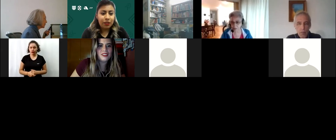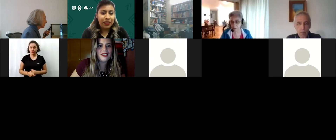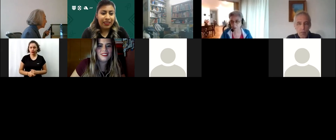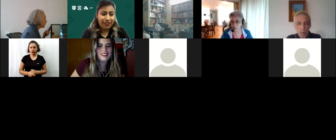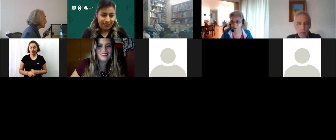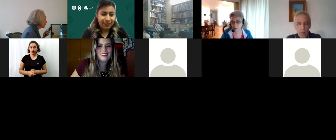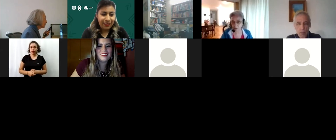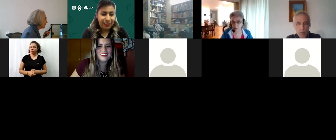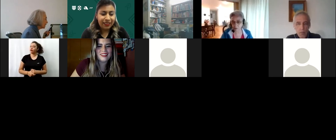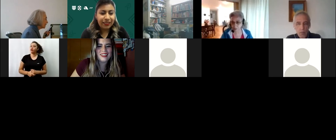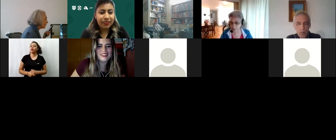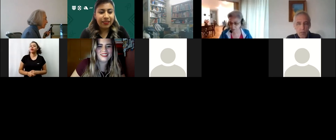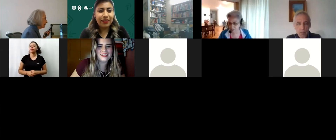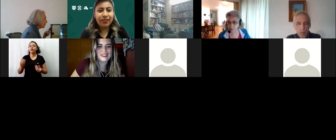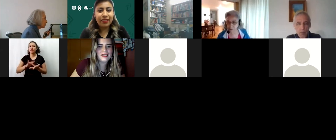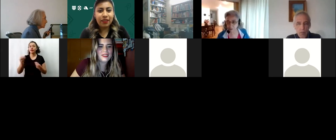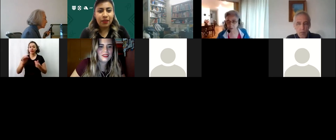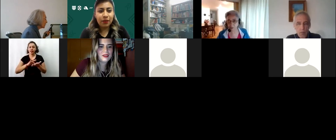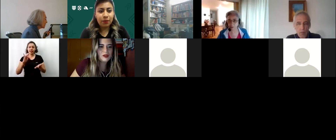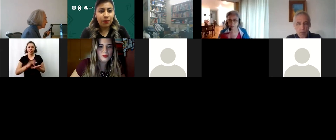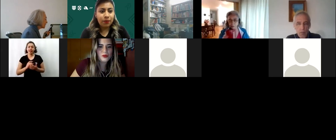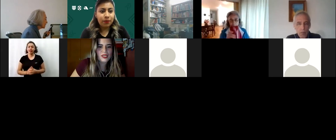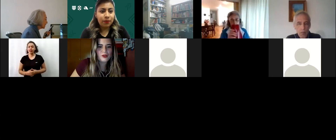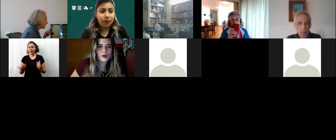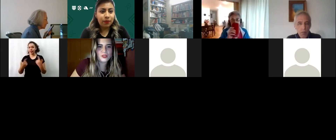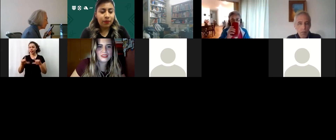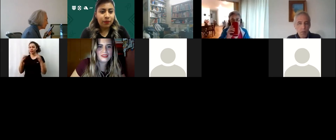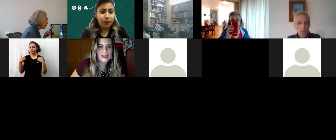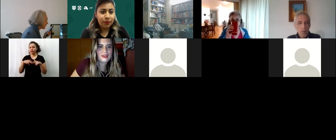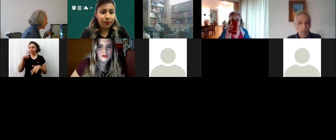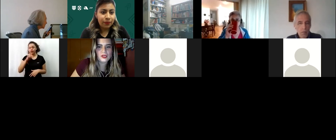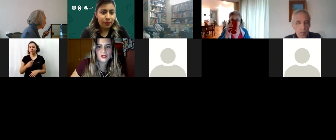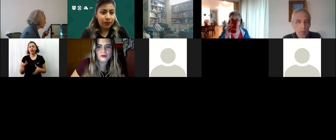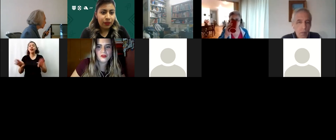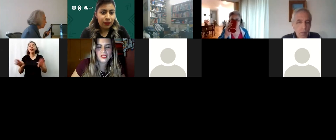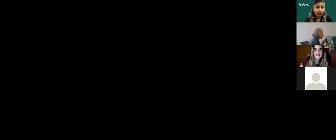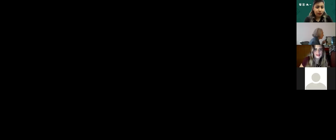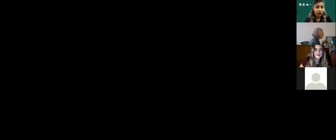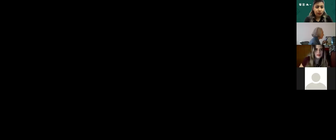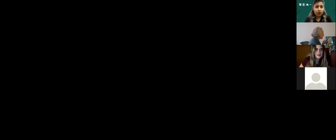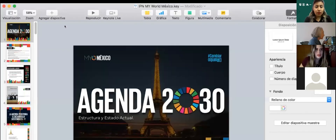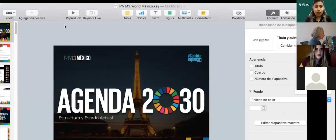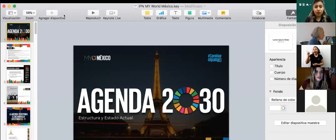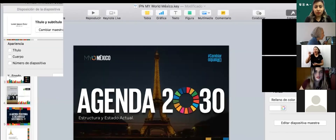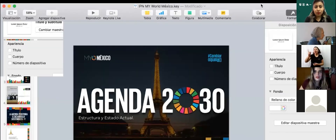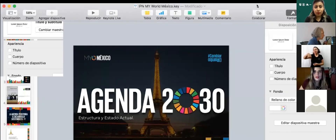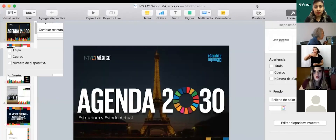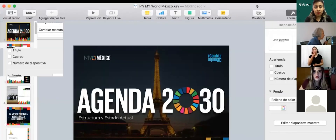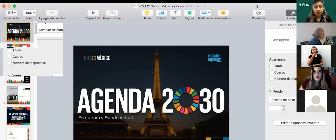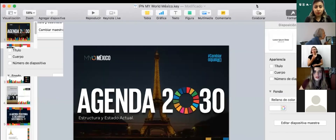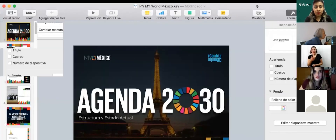Muchas Listo, gracias. maestra. Gracias. Bueno, ¿cómo están? Espero que muy bien.